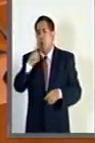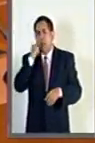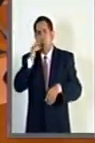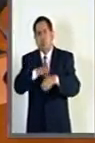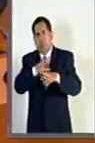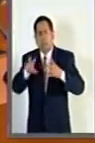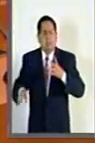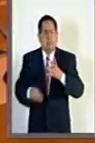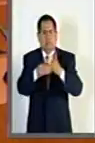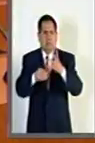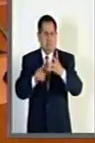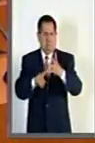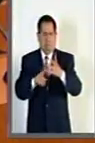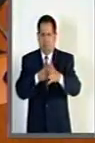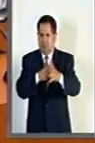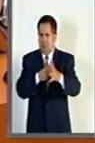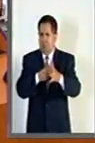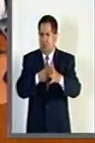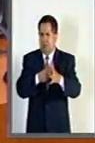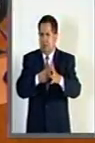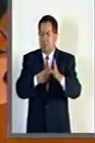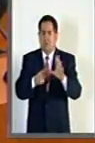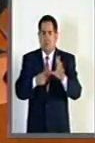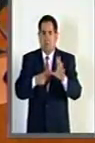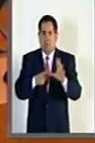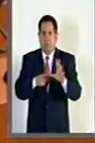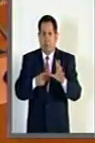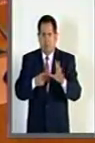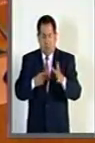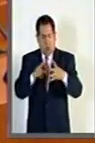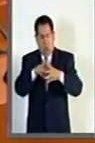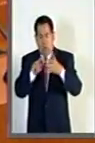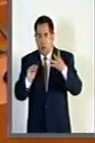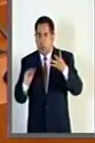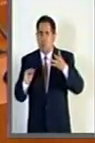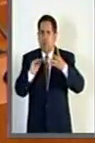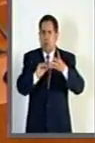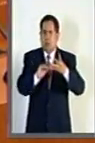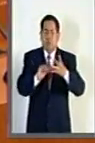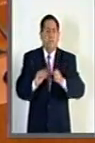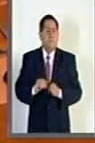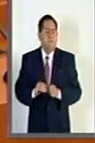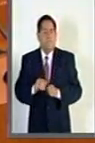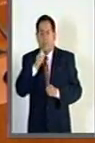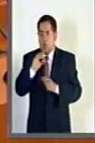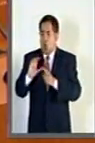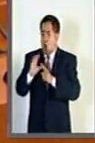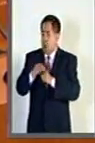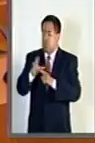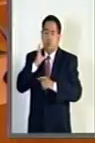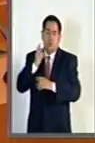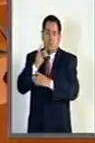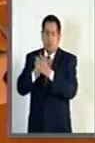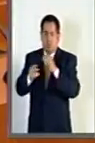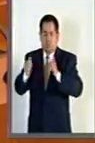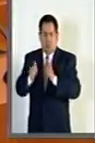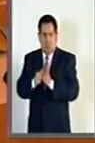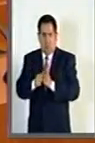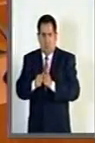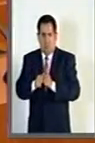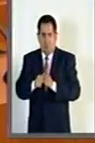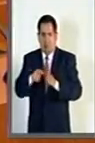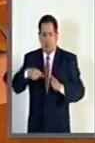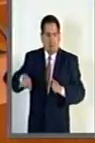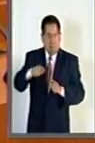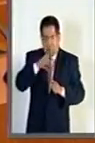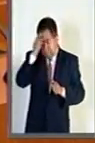algo, que está al punto número 4, que dice, cuarto, la Comisión Permanente del Honorable Congreso de la Unión acuerda